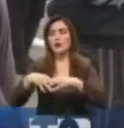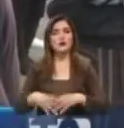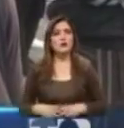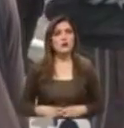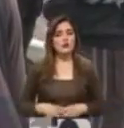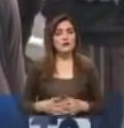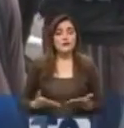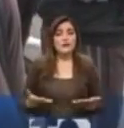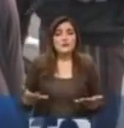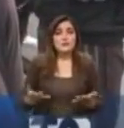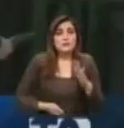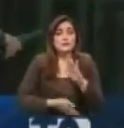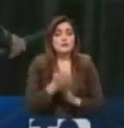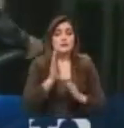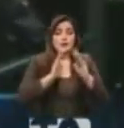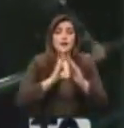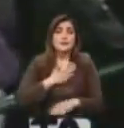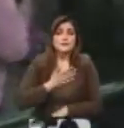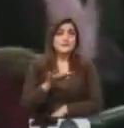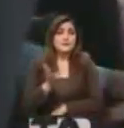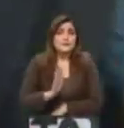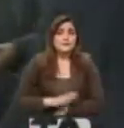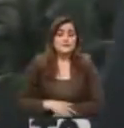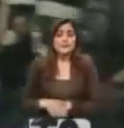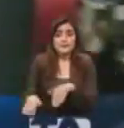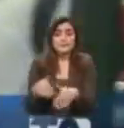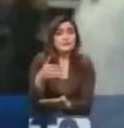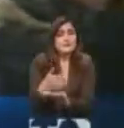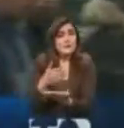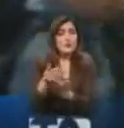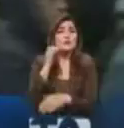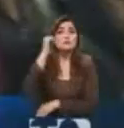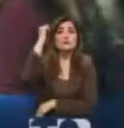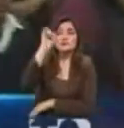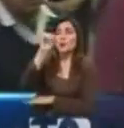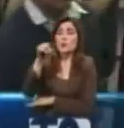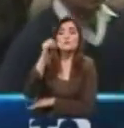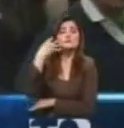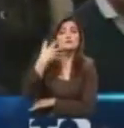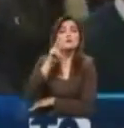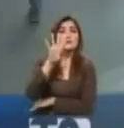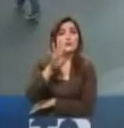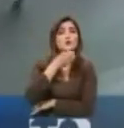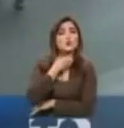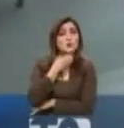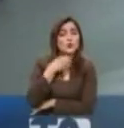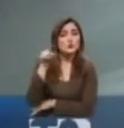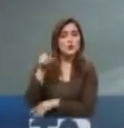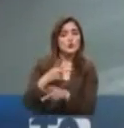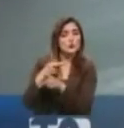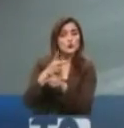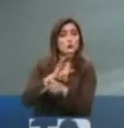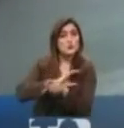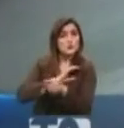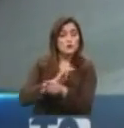pueden regresar a la casa la paralización de actividades se toma luego de que ayer jueves 24 de agosto se suspendió